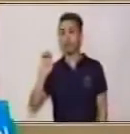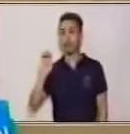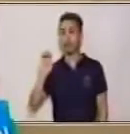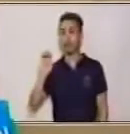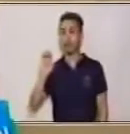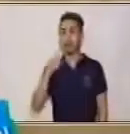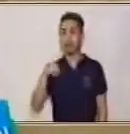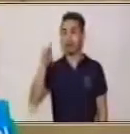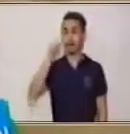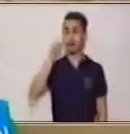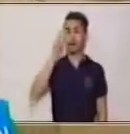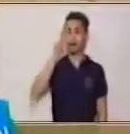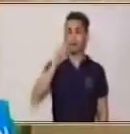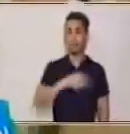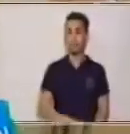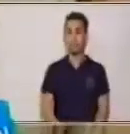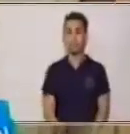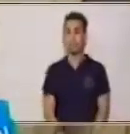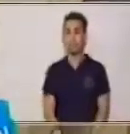al cuadrado.